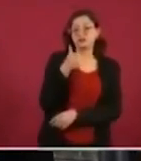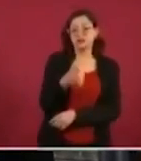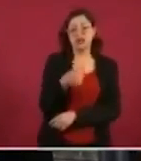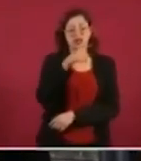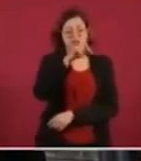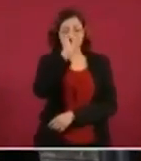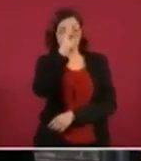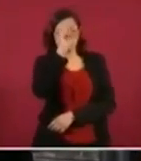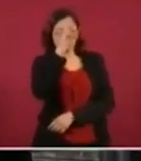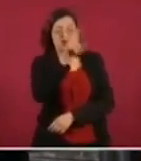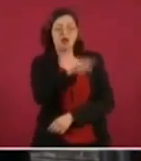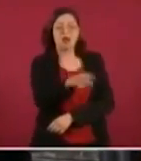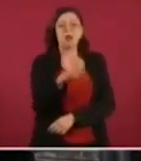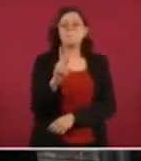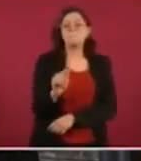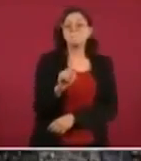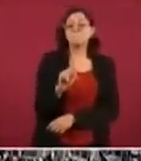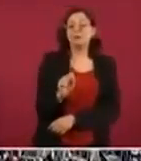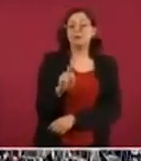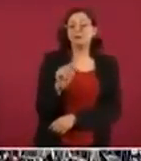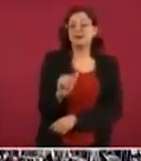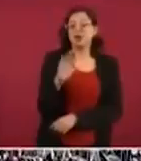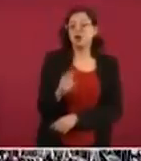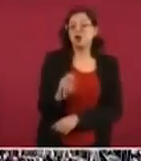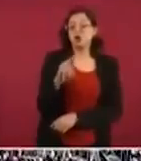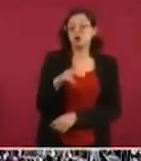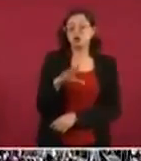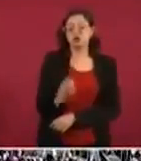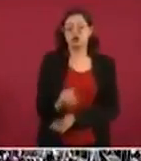de pasta de Concho, Coahuila.